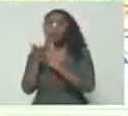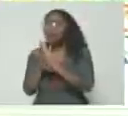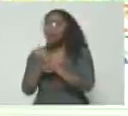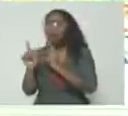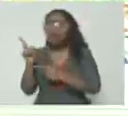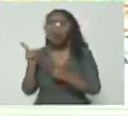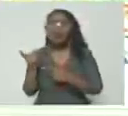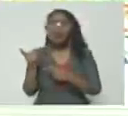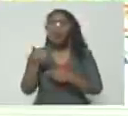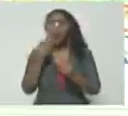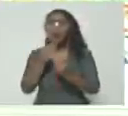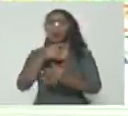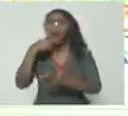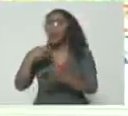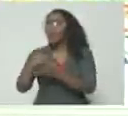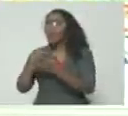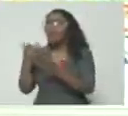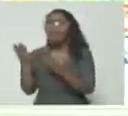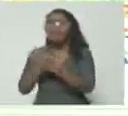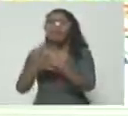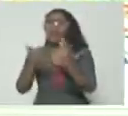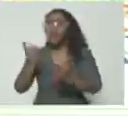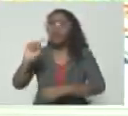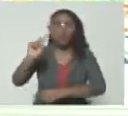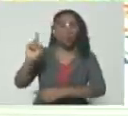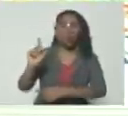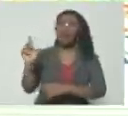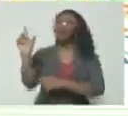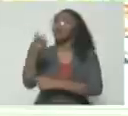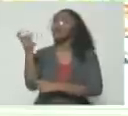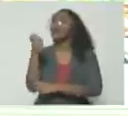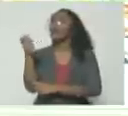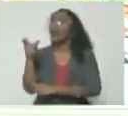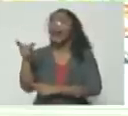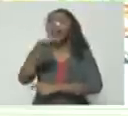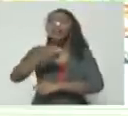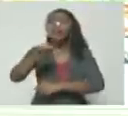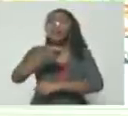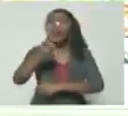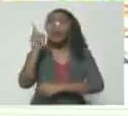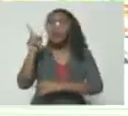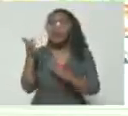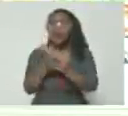en ¿cómo se llama? No vale, googleala ahí pues.